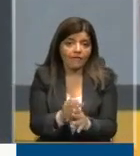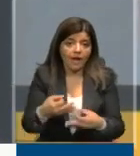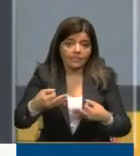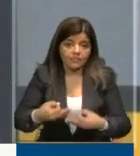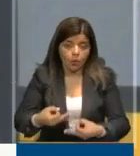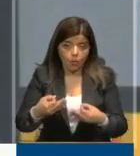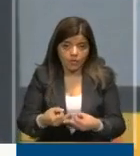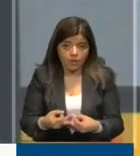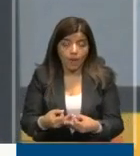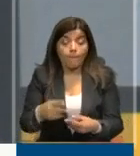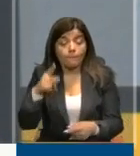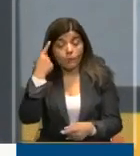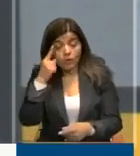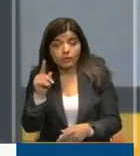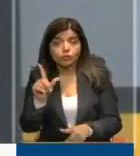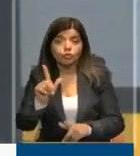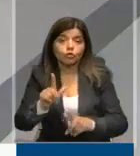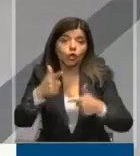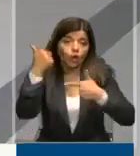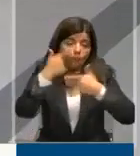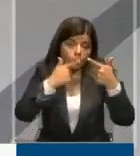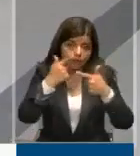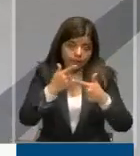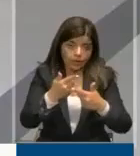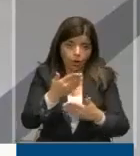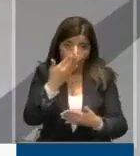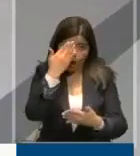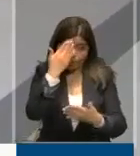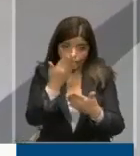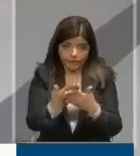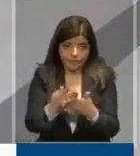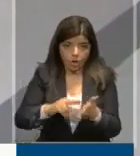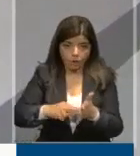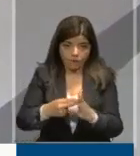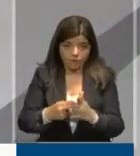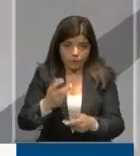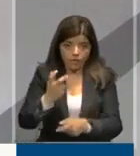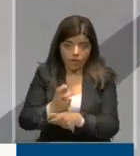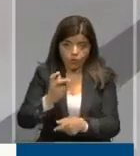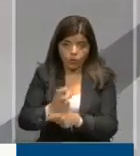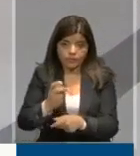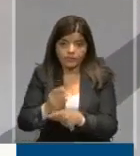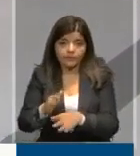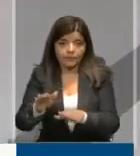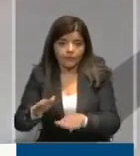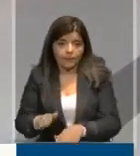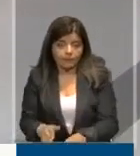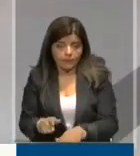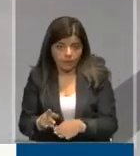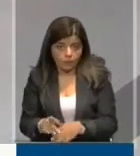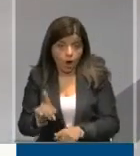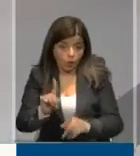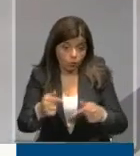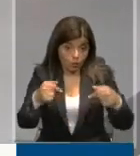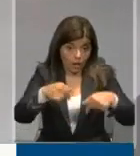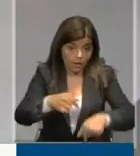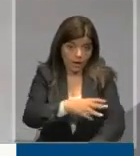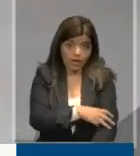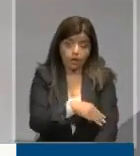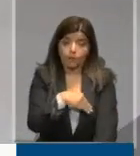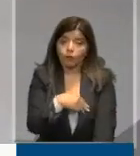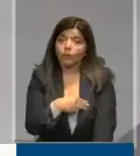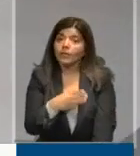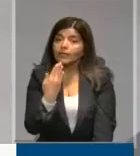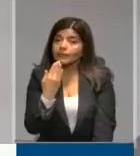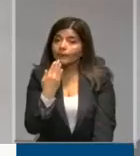están pidiendo varios políticos, varios sectores para hacer frente a los problemas de la delincuencia que está atravesando el país. Incluso algunos lo han pedido acá, en la región metropolitana,